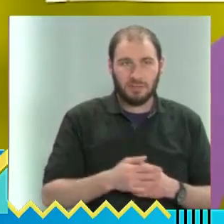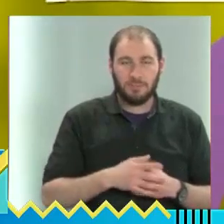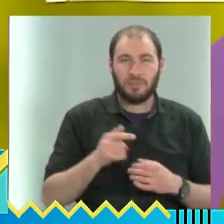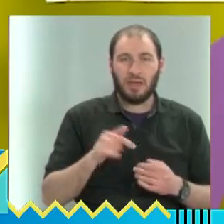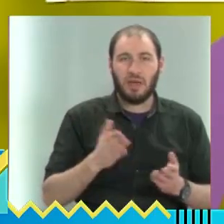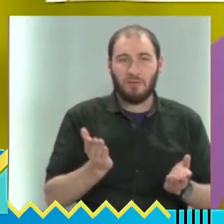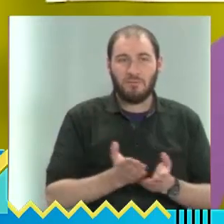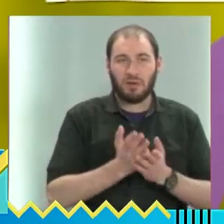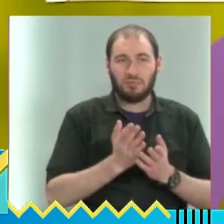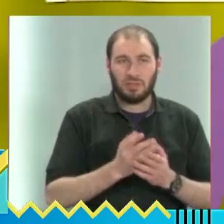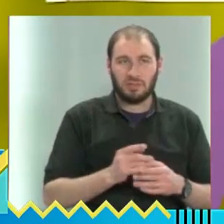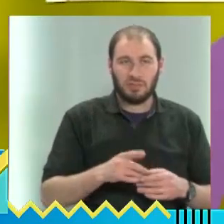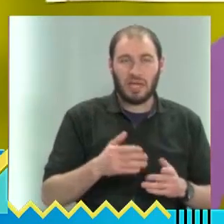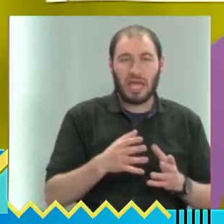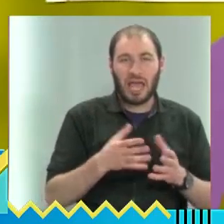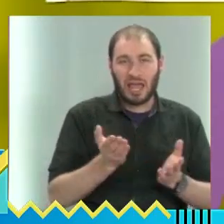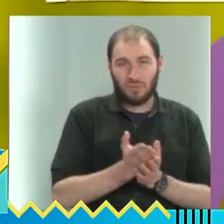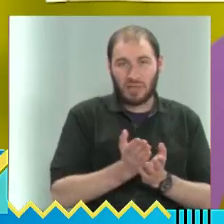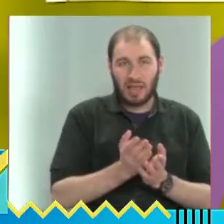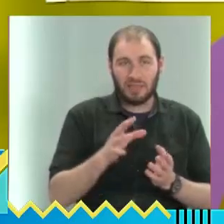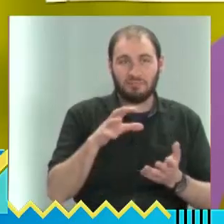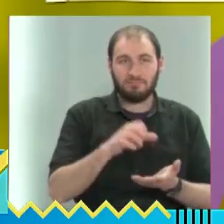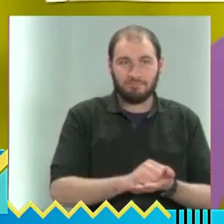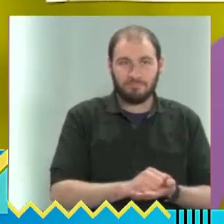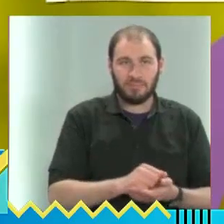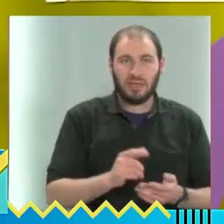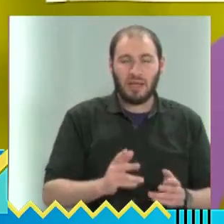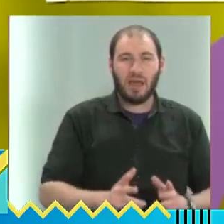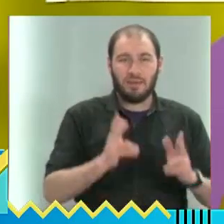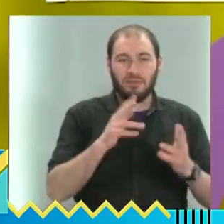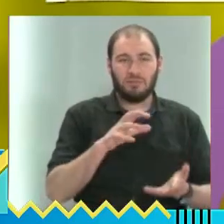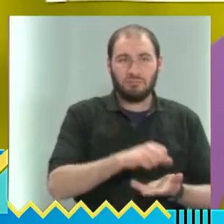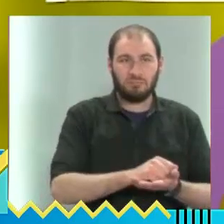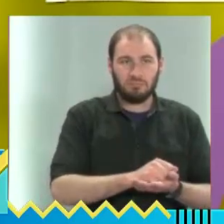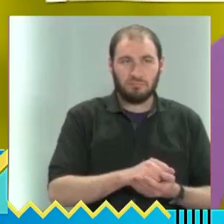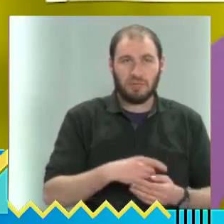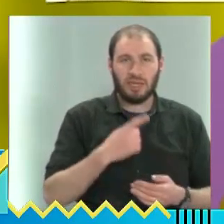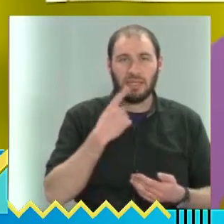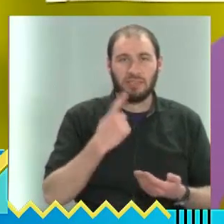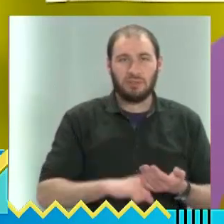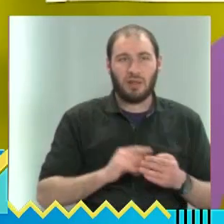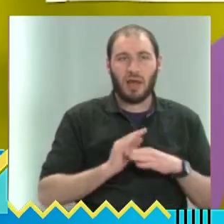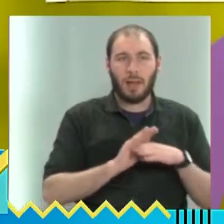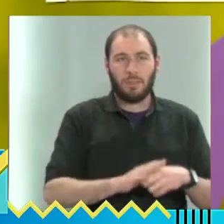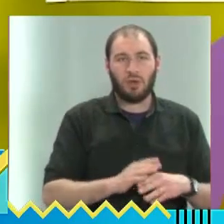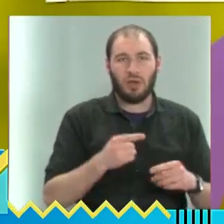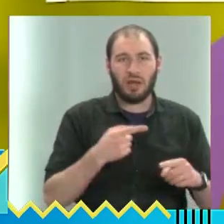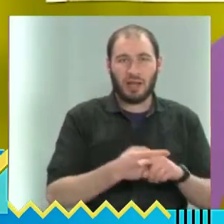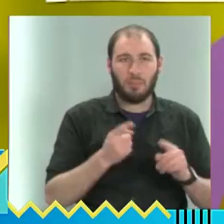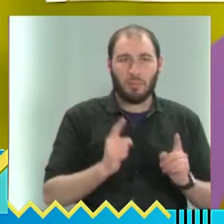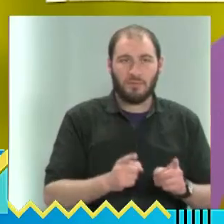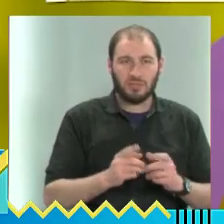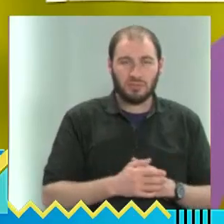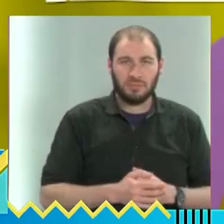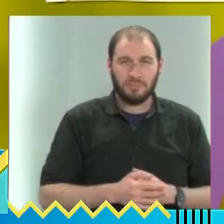son las facultades en las que estudiantes han tomado los recintos, ¿sí? En medida de apoyo al reclamo docente,